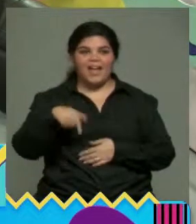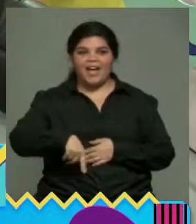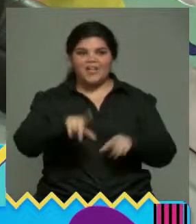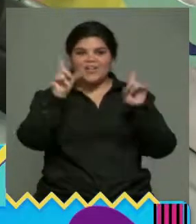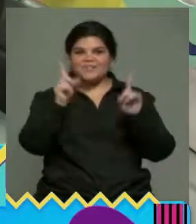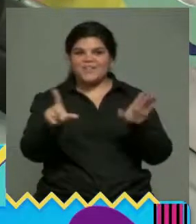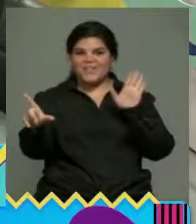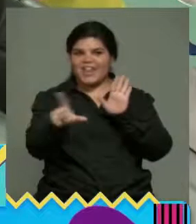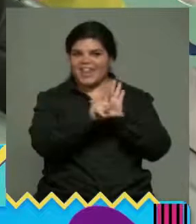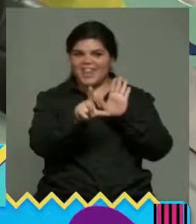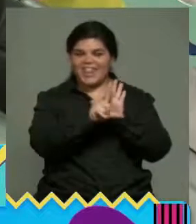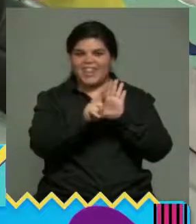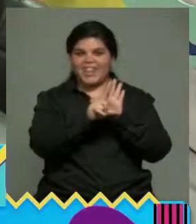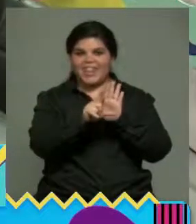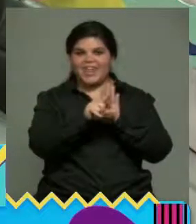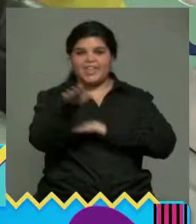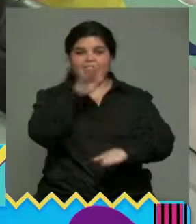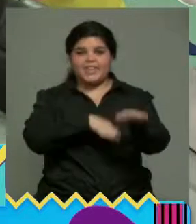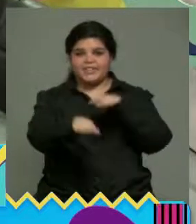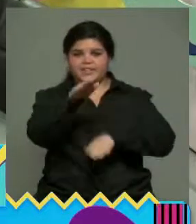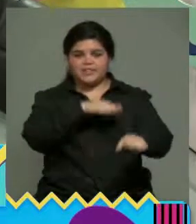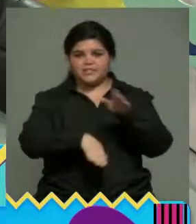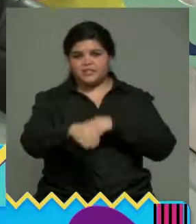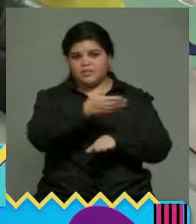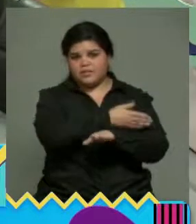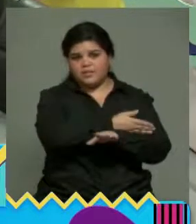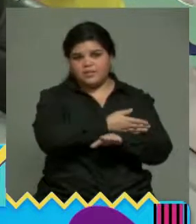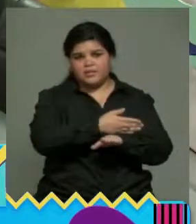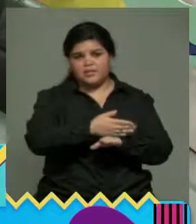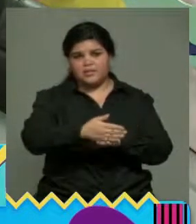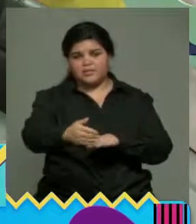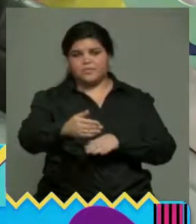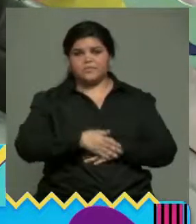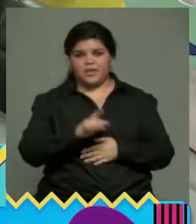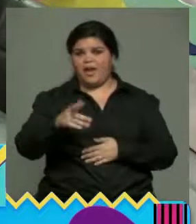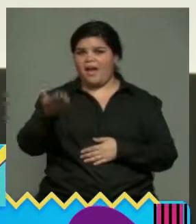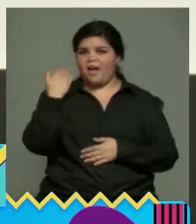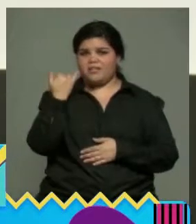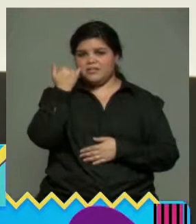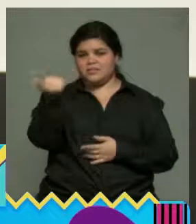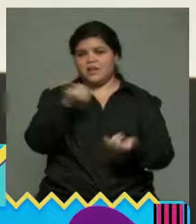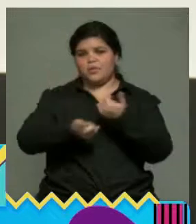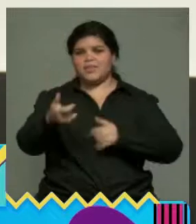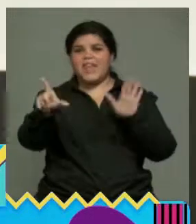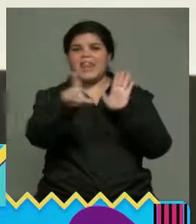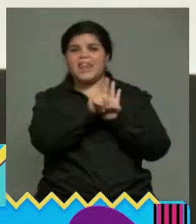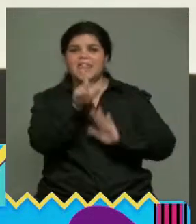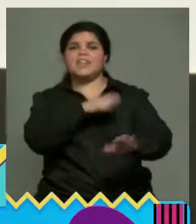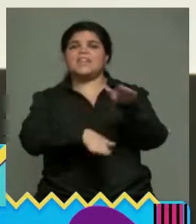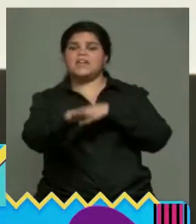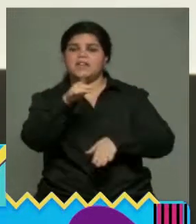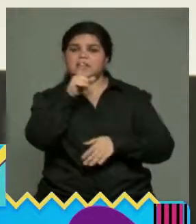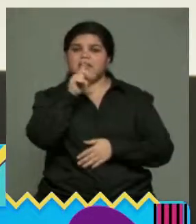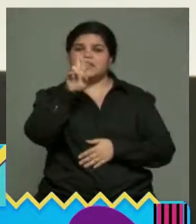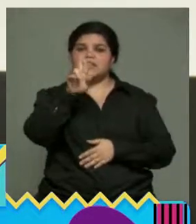de tránsito y lo vamos a ir trabajando a lo largo del programa. Vos lo habías dicho recién en la presentación, Marcelo, la ley de tránsito, y vamos a meternos justamente en